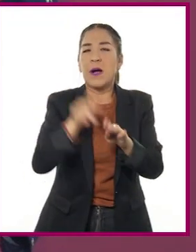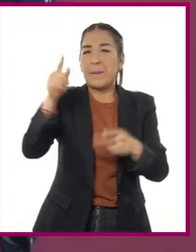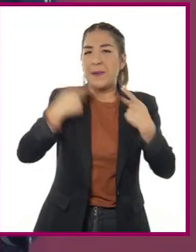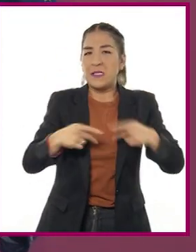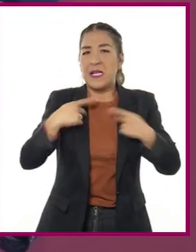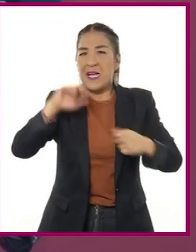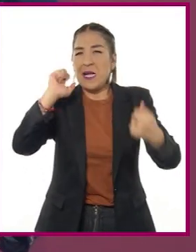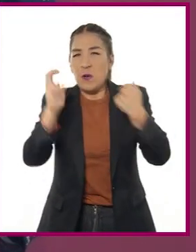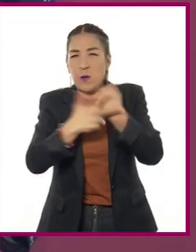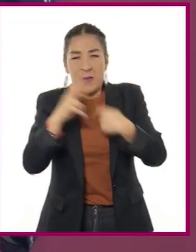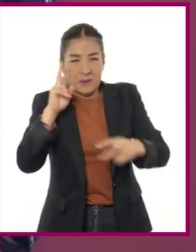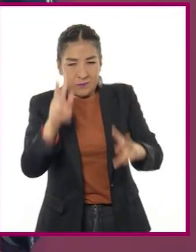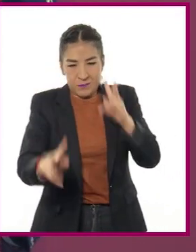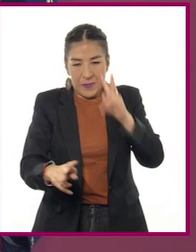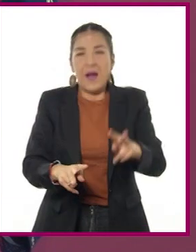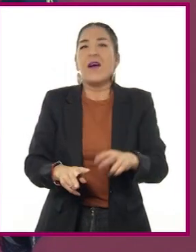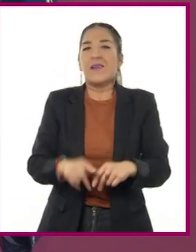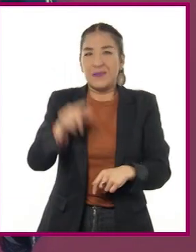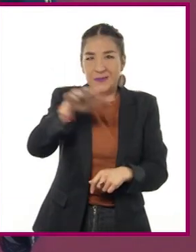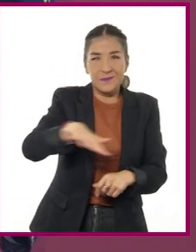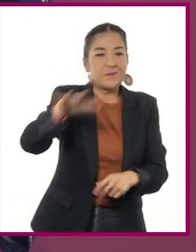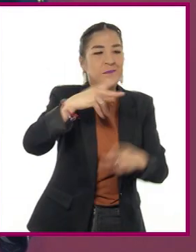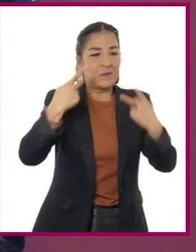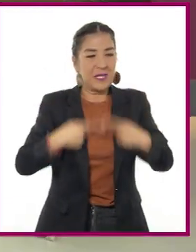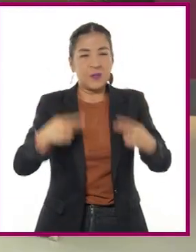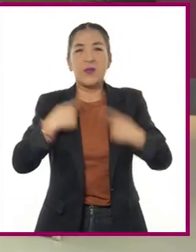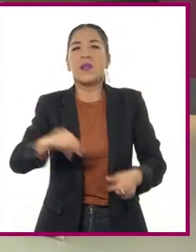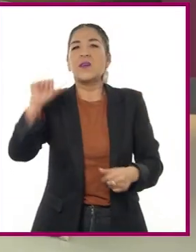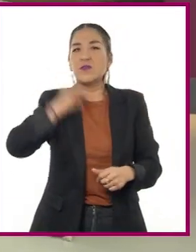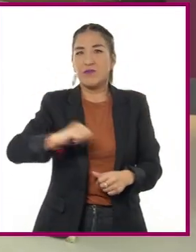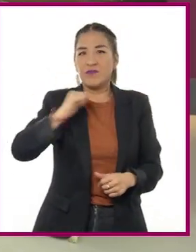la sabiduría de las civilizaciones prehispánicas.